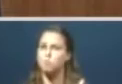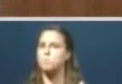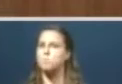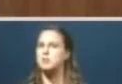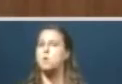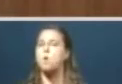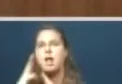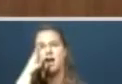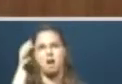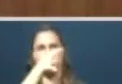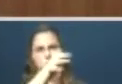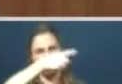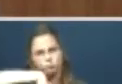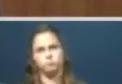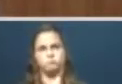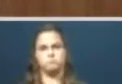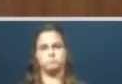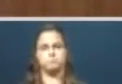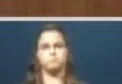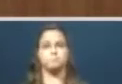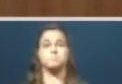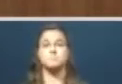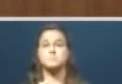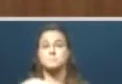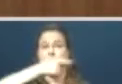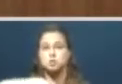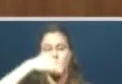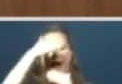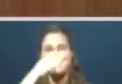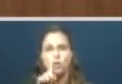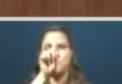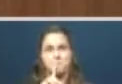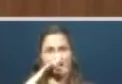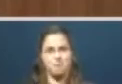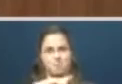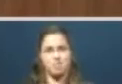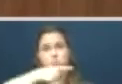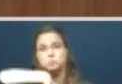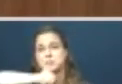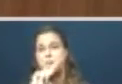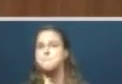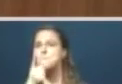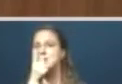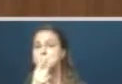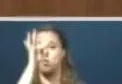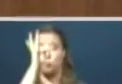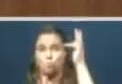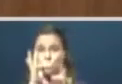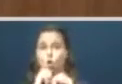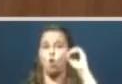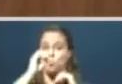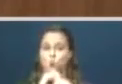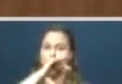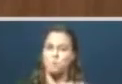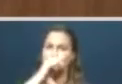nuestro medio rural y así en el ámbito de la atención primaria somos la comunidad con mejores ratios de médicos y enfermeras